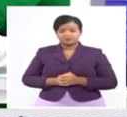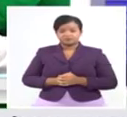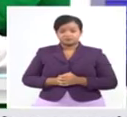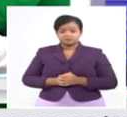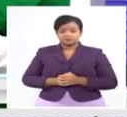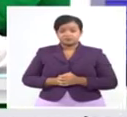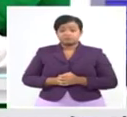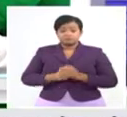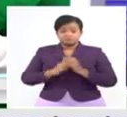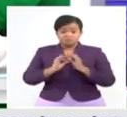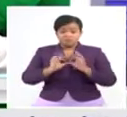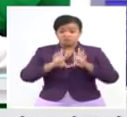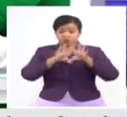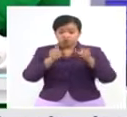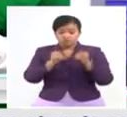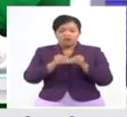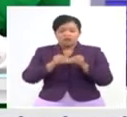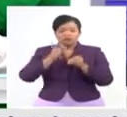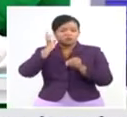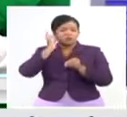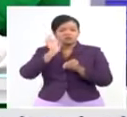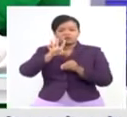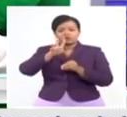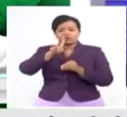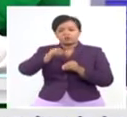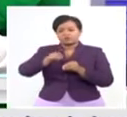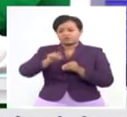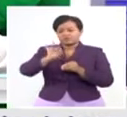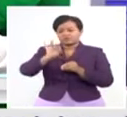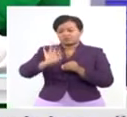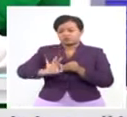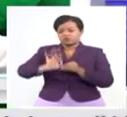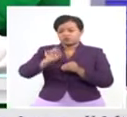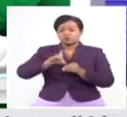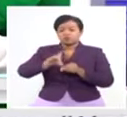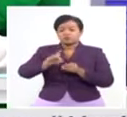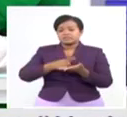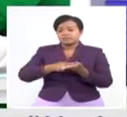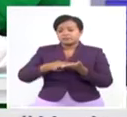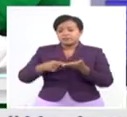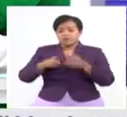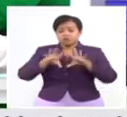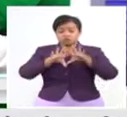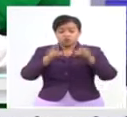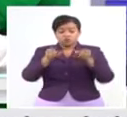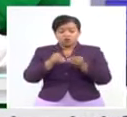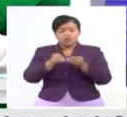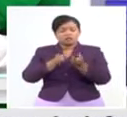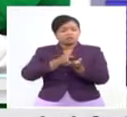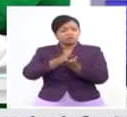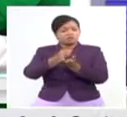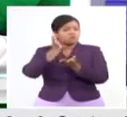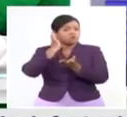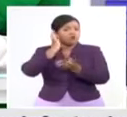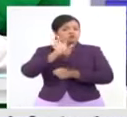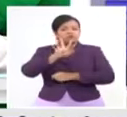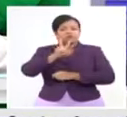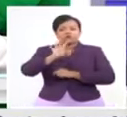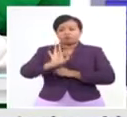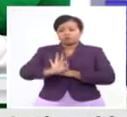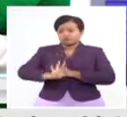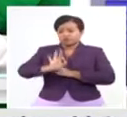comportamiento en las últimas semanas. En el acumulado se mantiene en el 52% el sexo